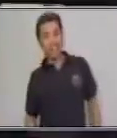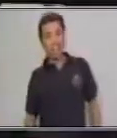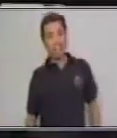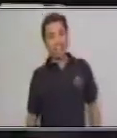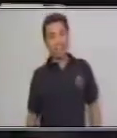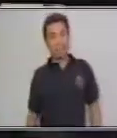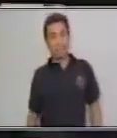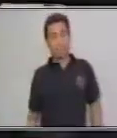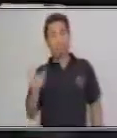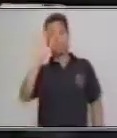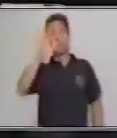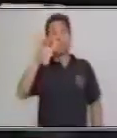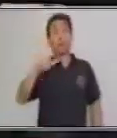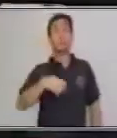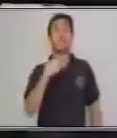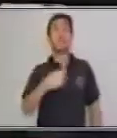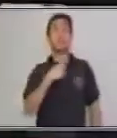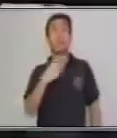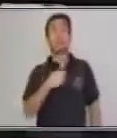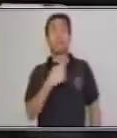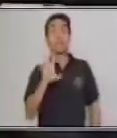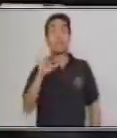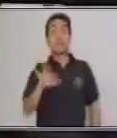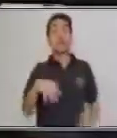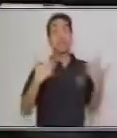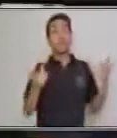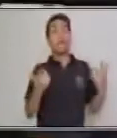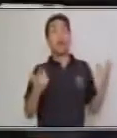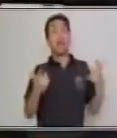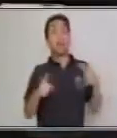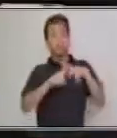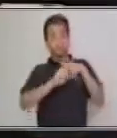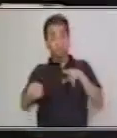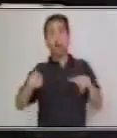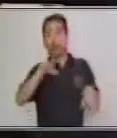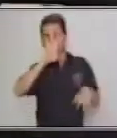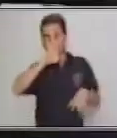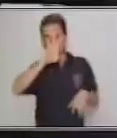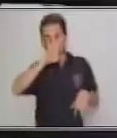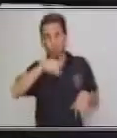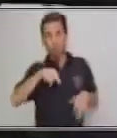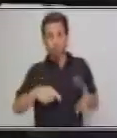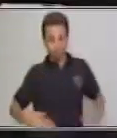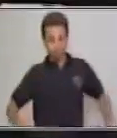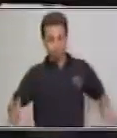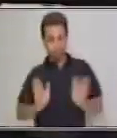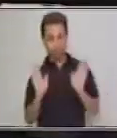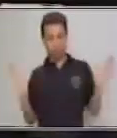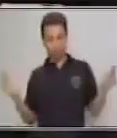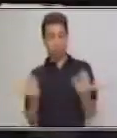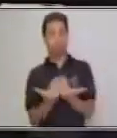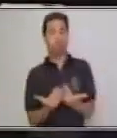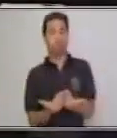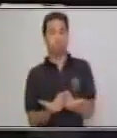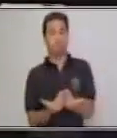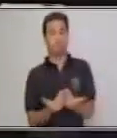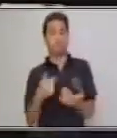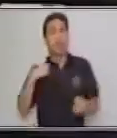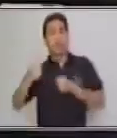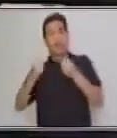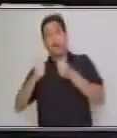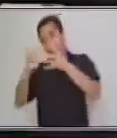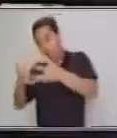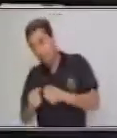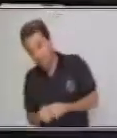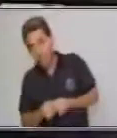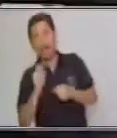también, maestra, el día de ayer se escapó el cerdo del corral y tuve que perseguirlo. Esas son historias que pasan en la